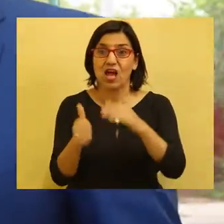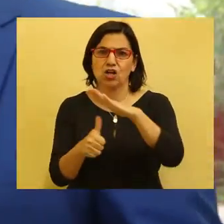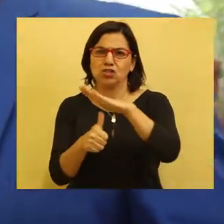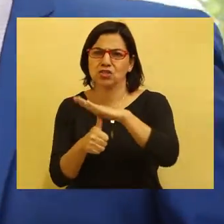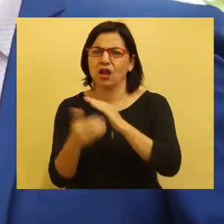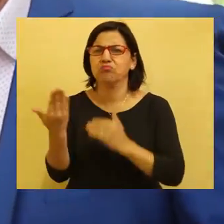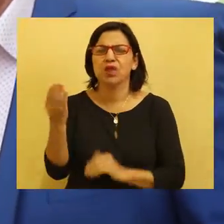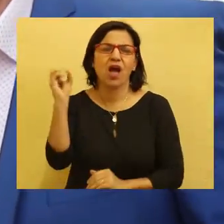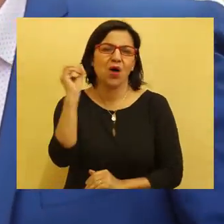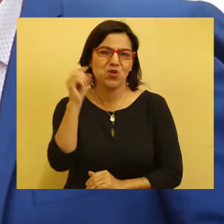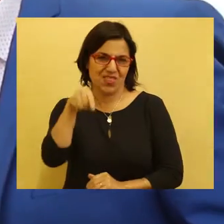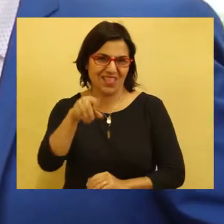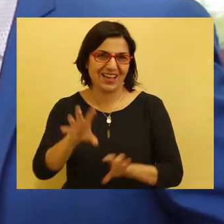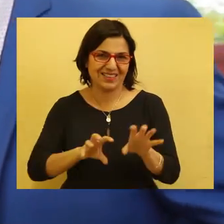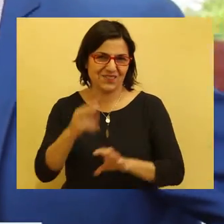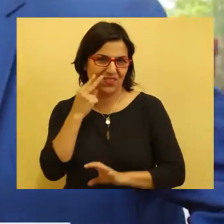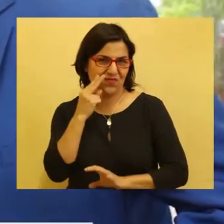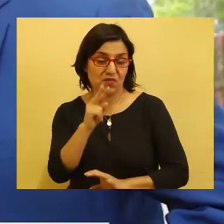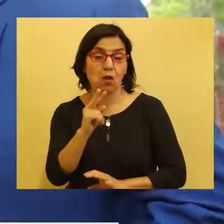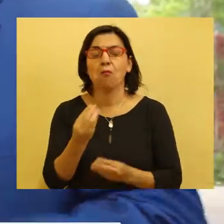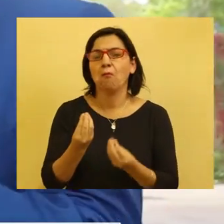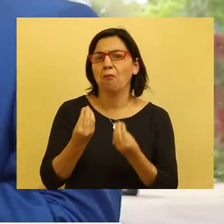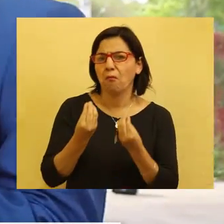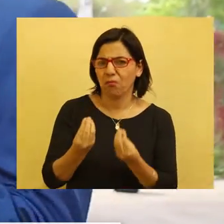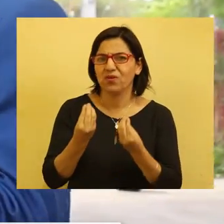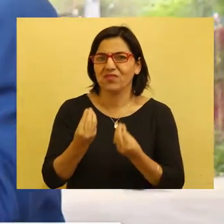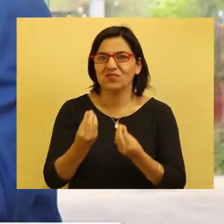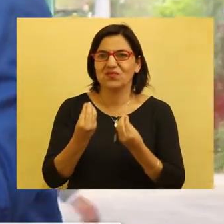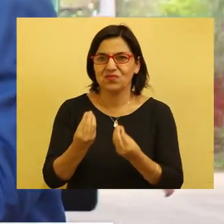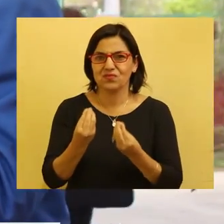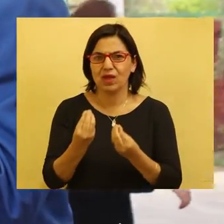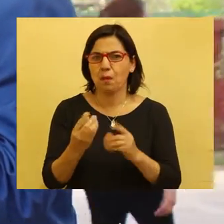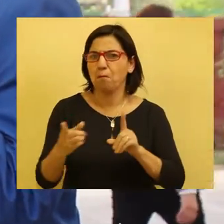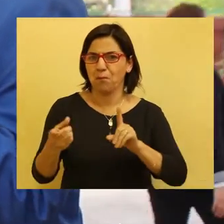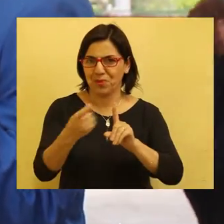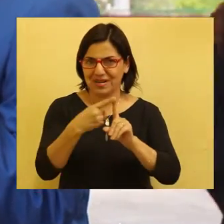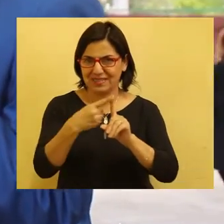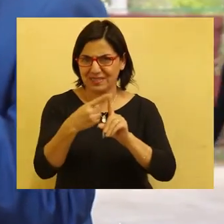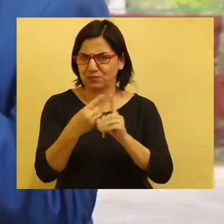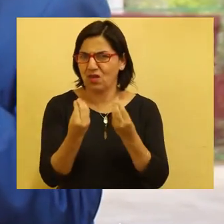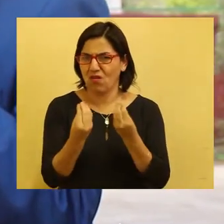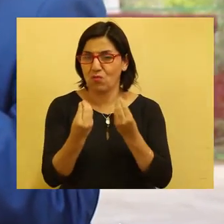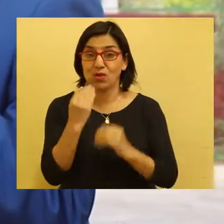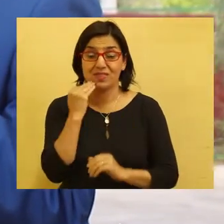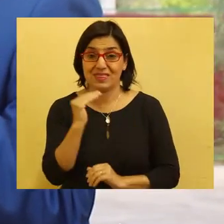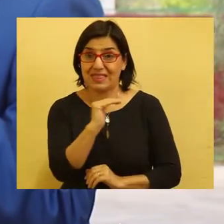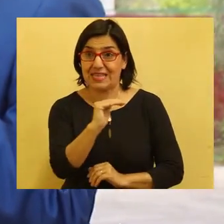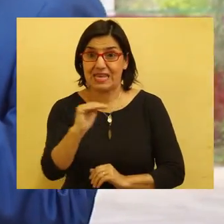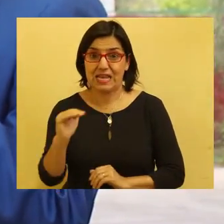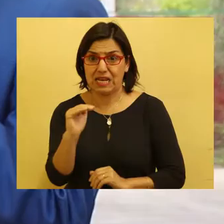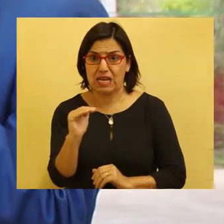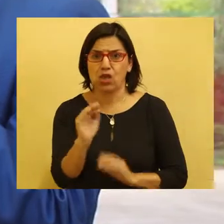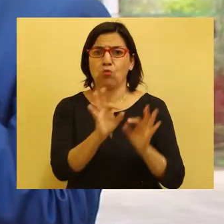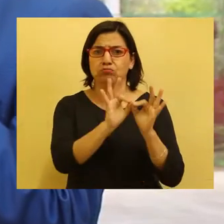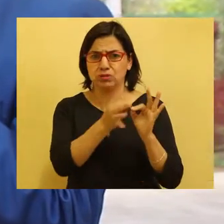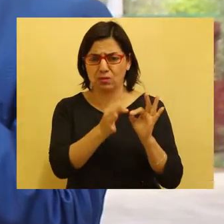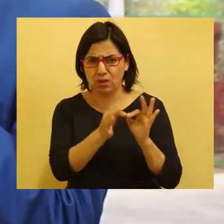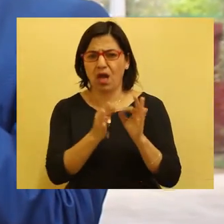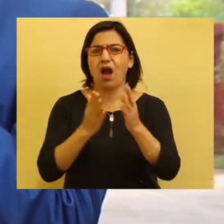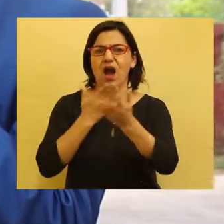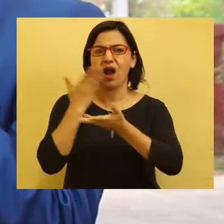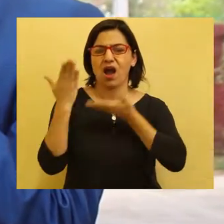Buen día, concejal. ¿Qué le pareció esta actividad? Me pareció muy bien, muy participativa, ya que los niños